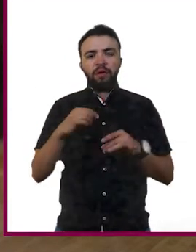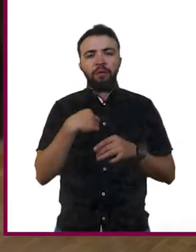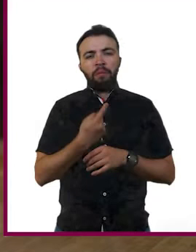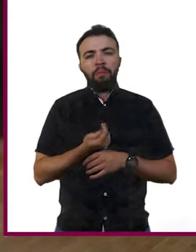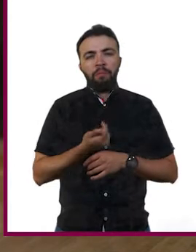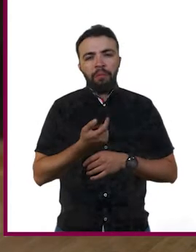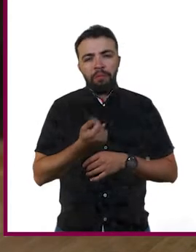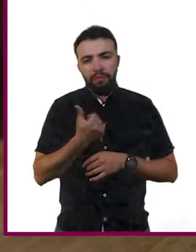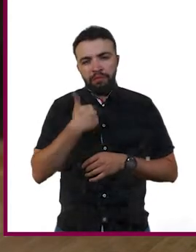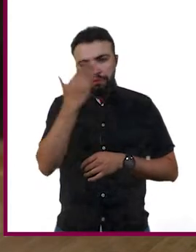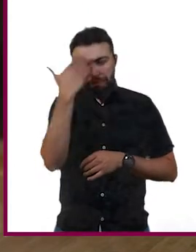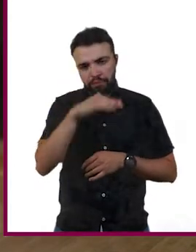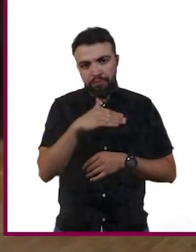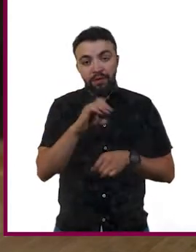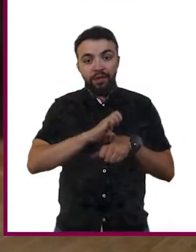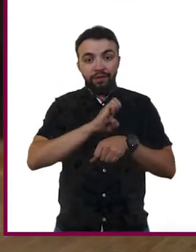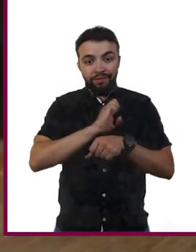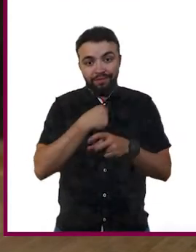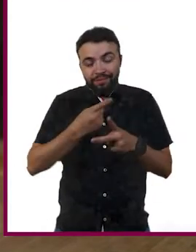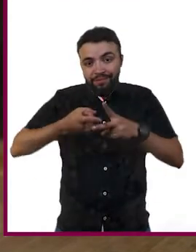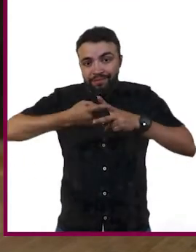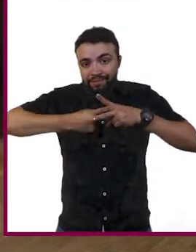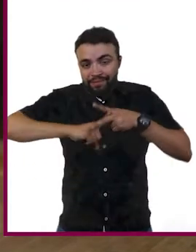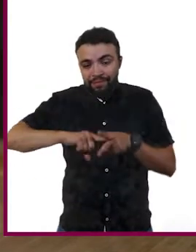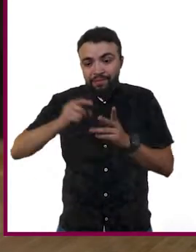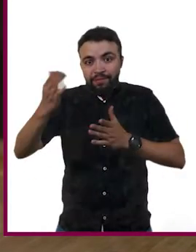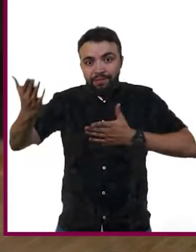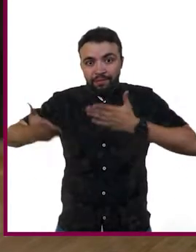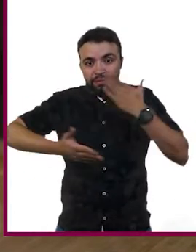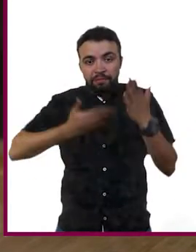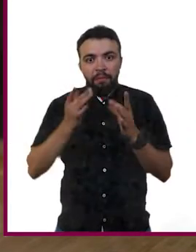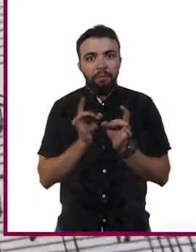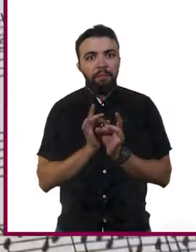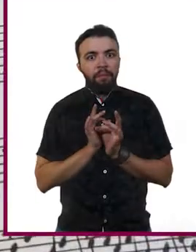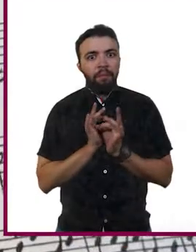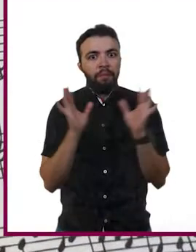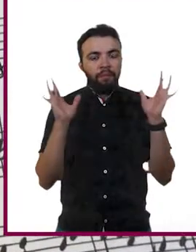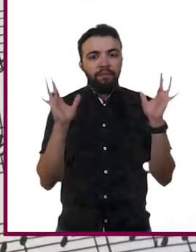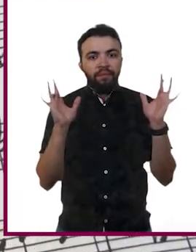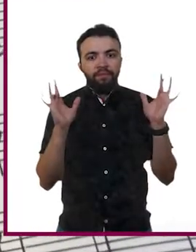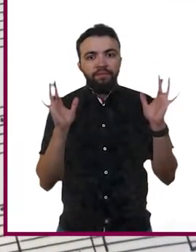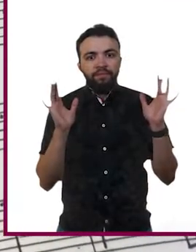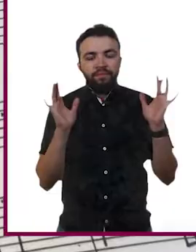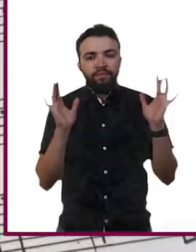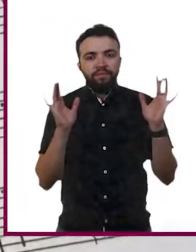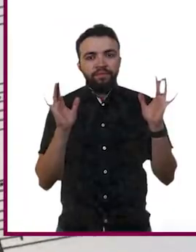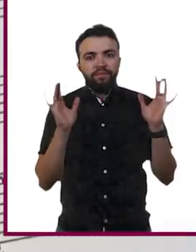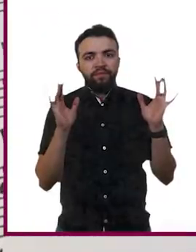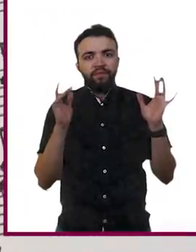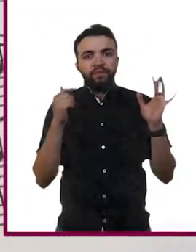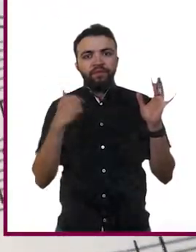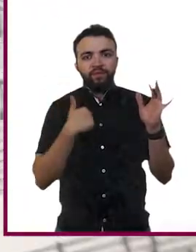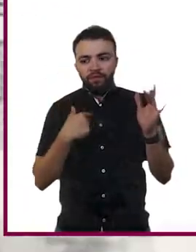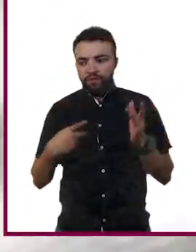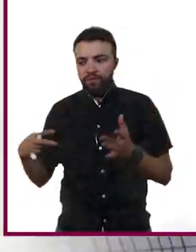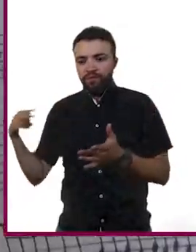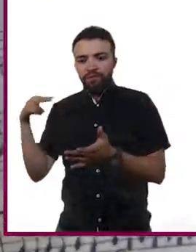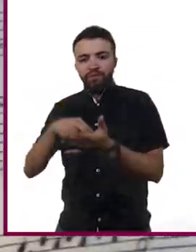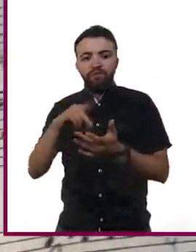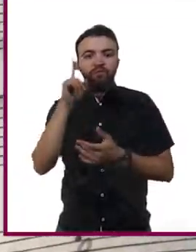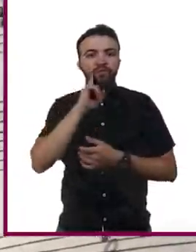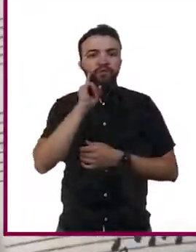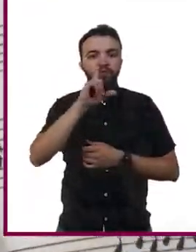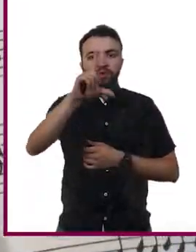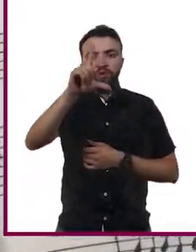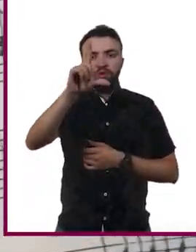me puse a estudiar y de las casualidades de la vida llegué a estudiar con Luisa Durón, que siempre